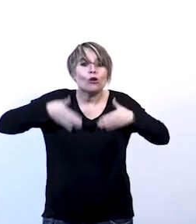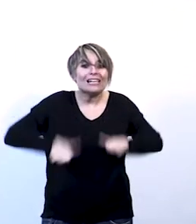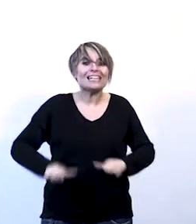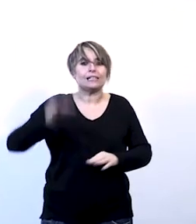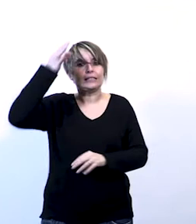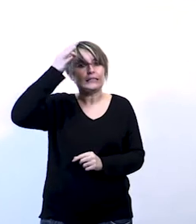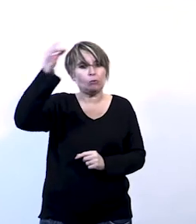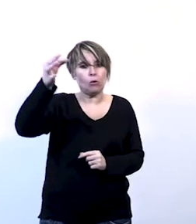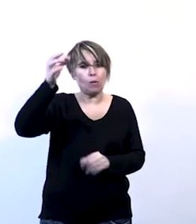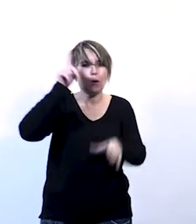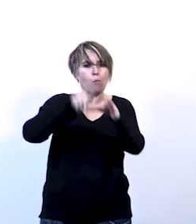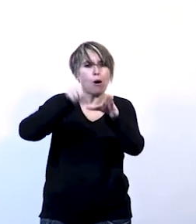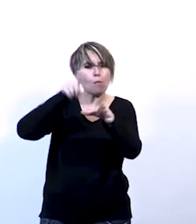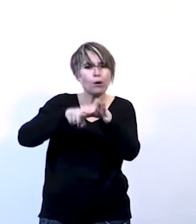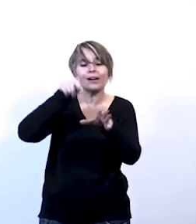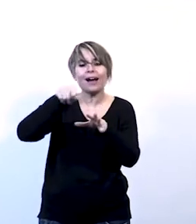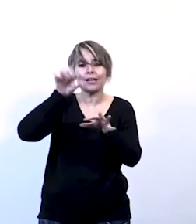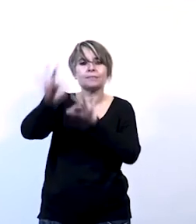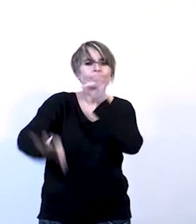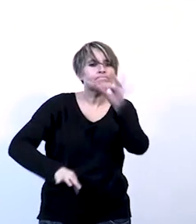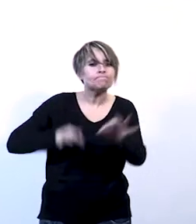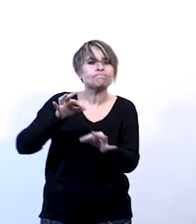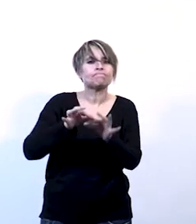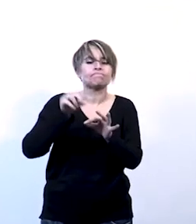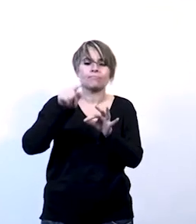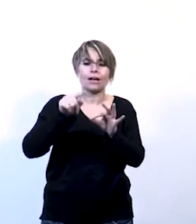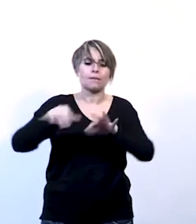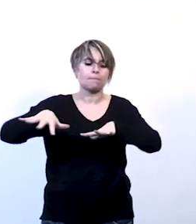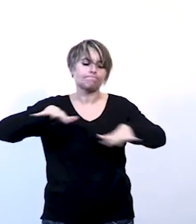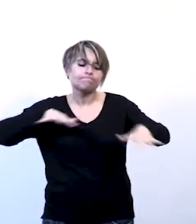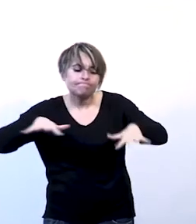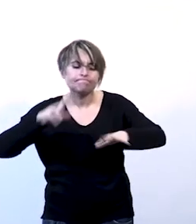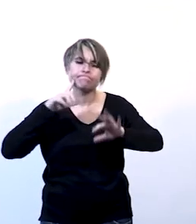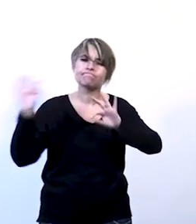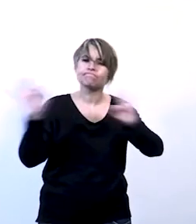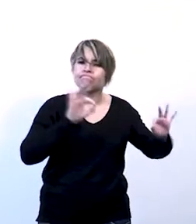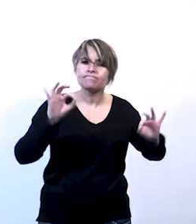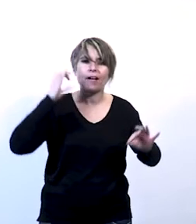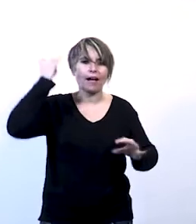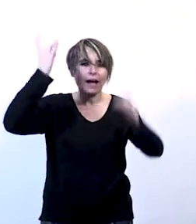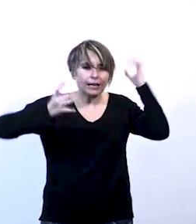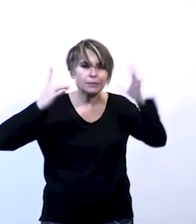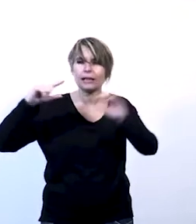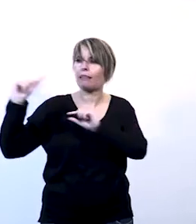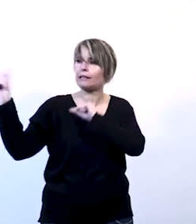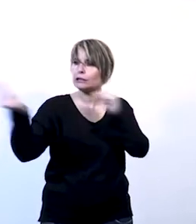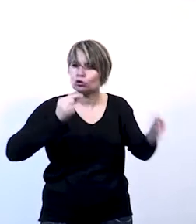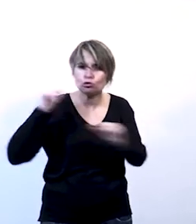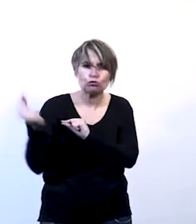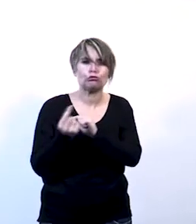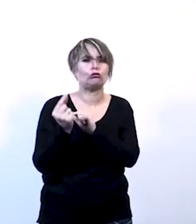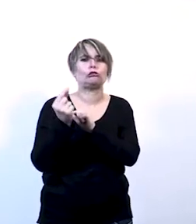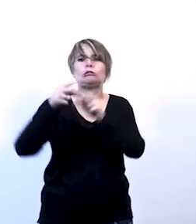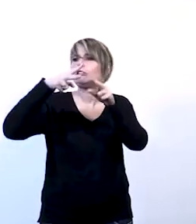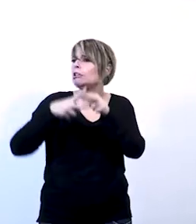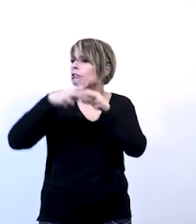Pueblo, se organizan las acciones y las actividades y las discusiones y los